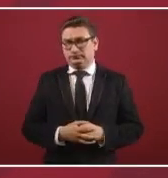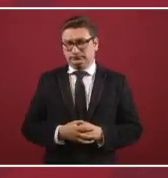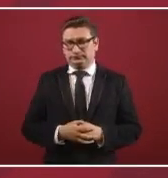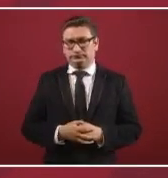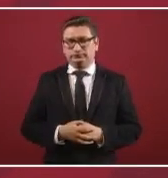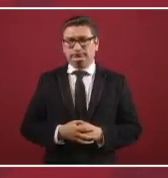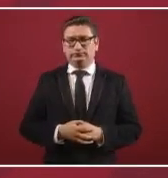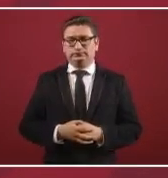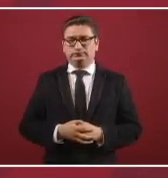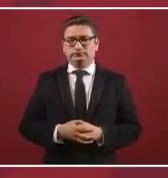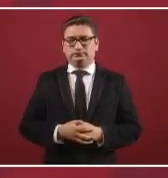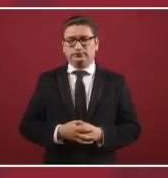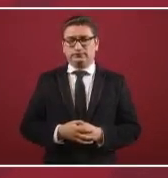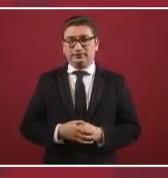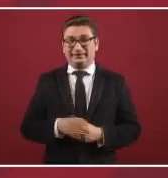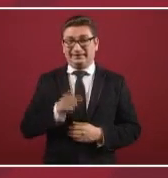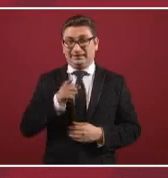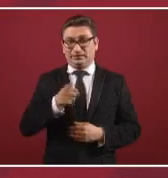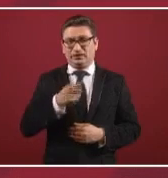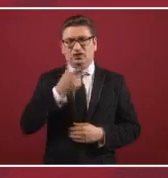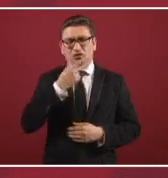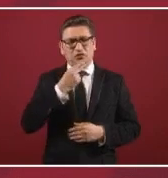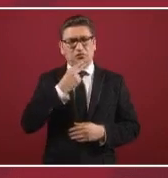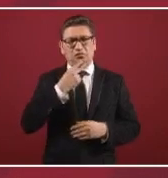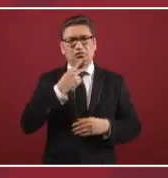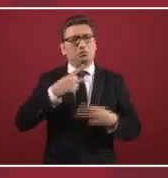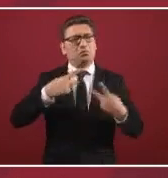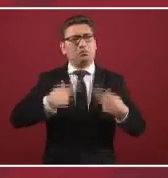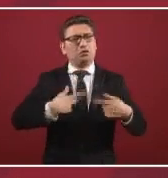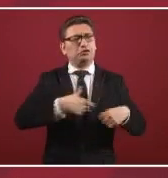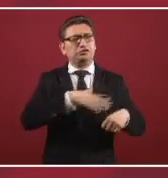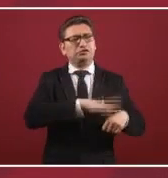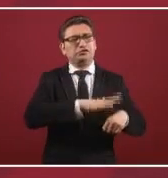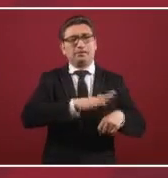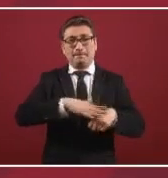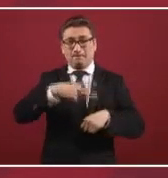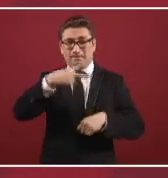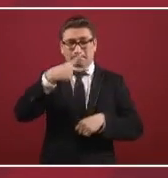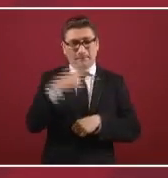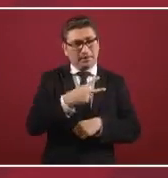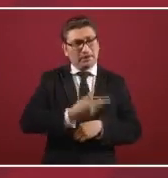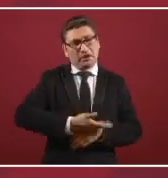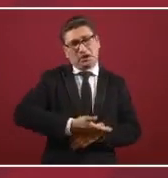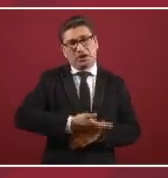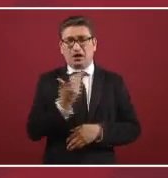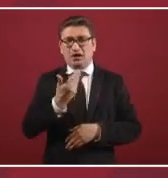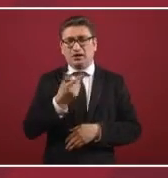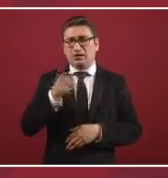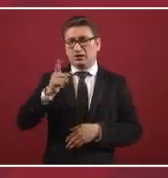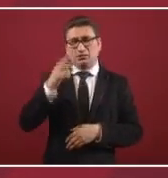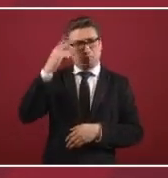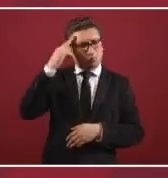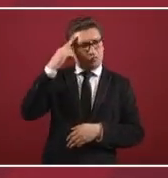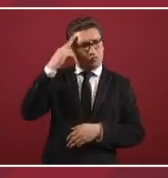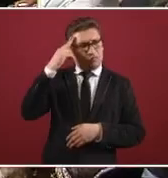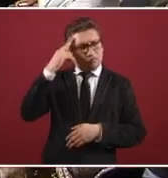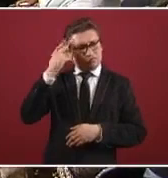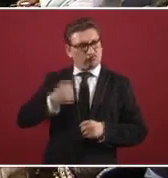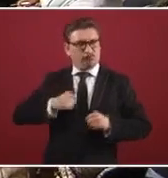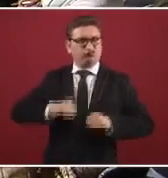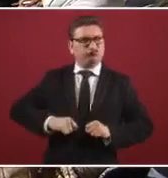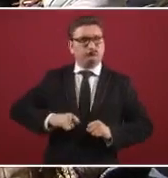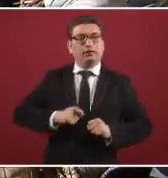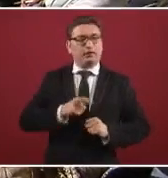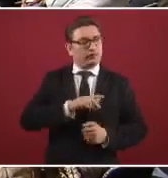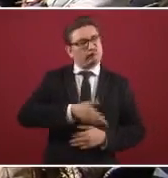después de haber convocado al pueblo de México a tomar las armas en contra de la dictadura de Porfirio Díaz, lo